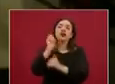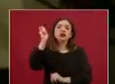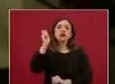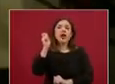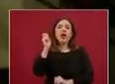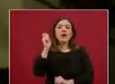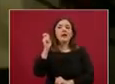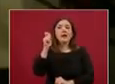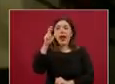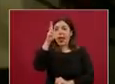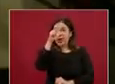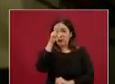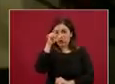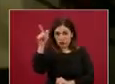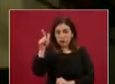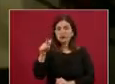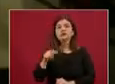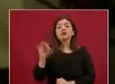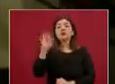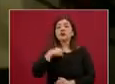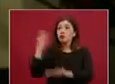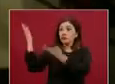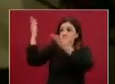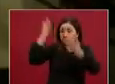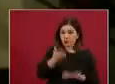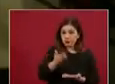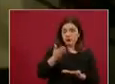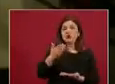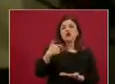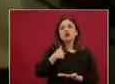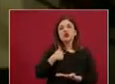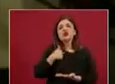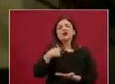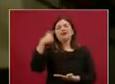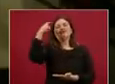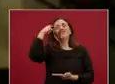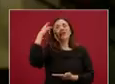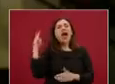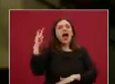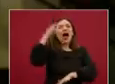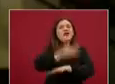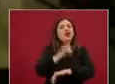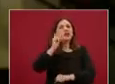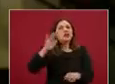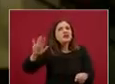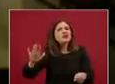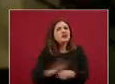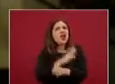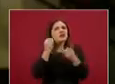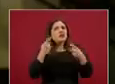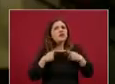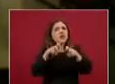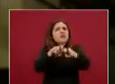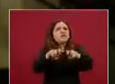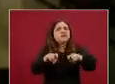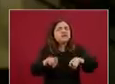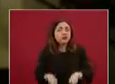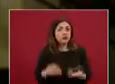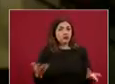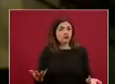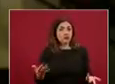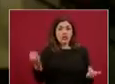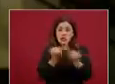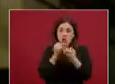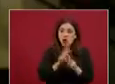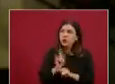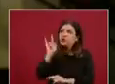Cuando llegué de Hermosillo a la Ciudad de México, me vine con la contrariedad de que los aviones vienen llenos, ¿sí? Y los aviones seguramente de aquí también se